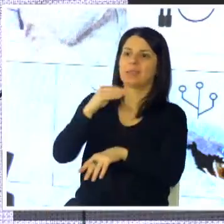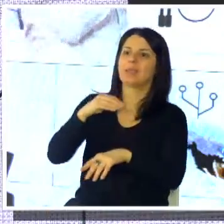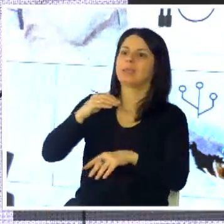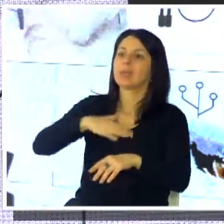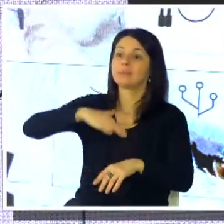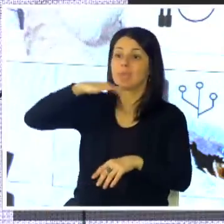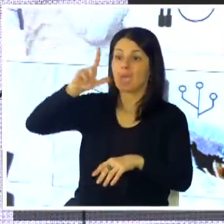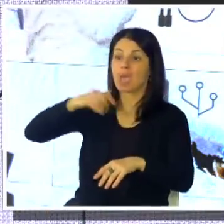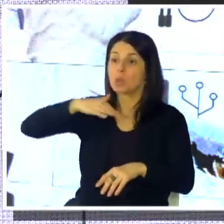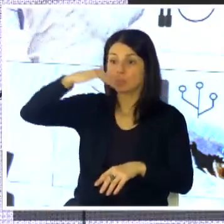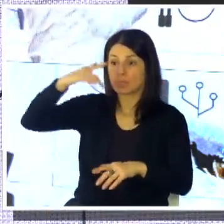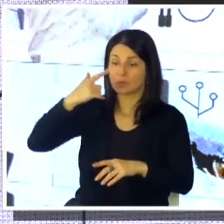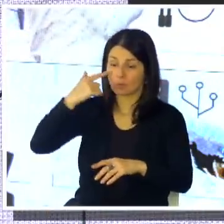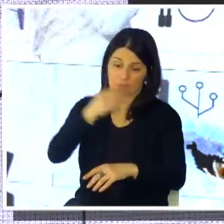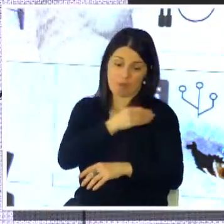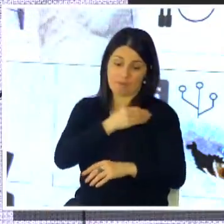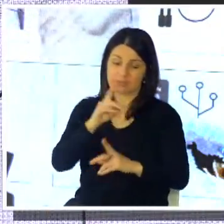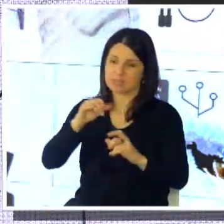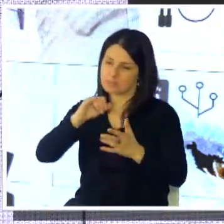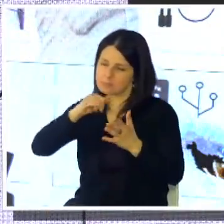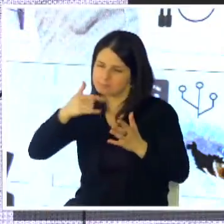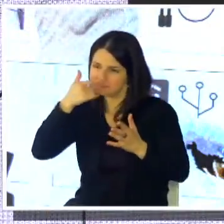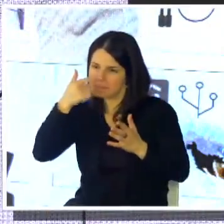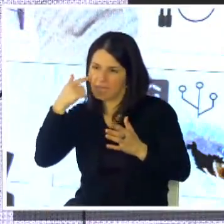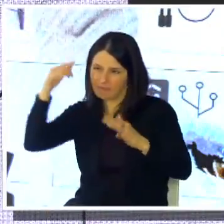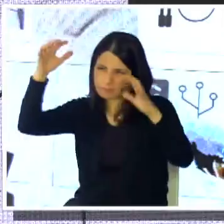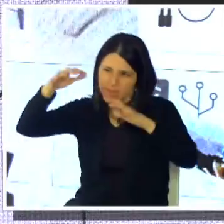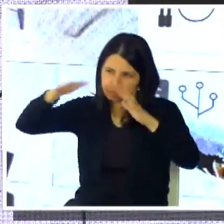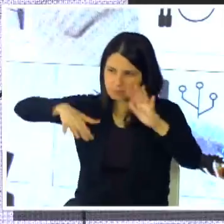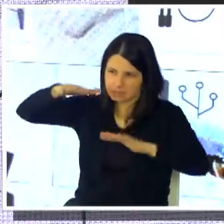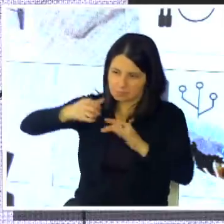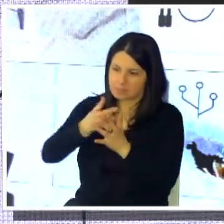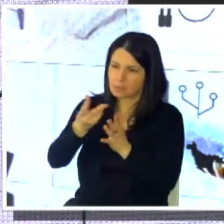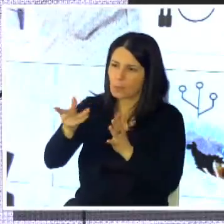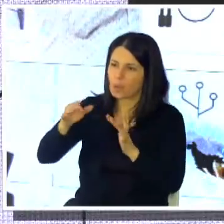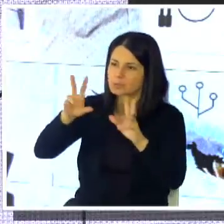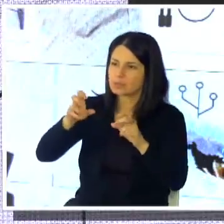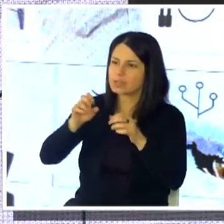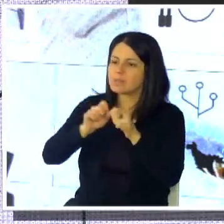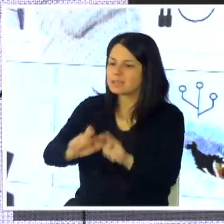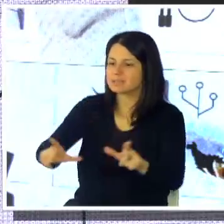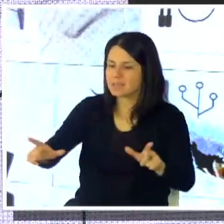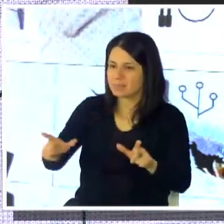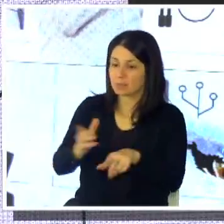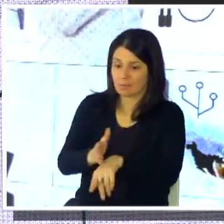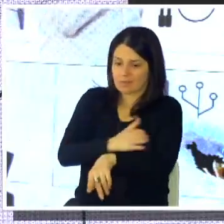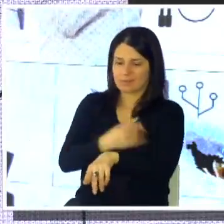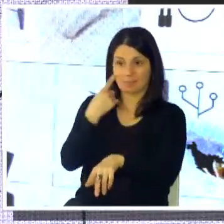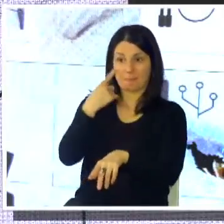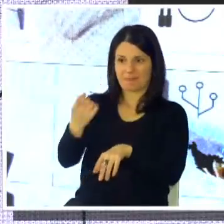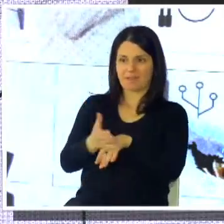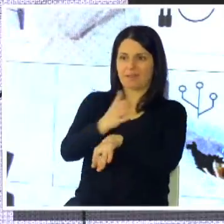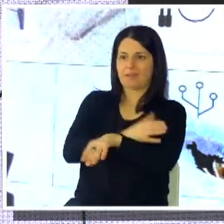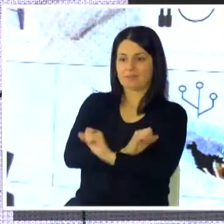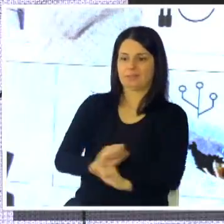del censado de variables de precipitaciones y del estado de la red de saneamiento, anticiparnos lo más que se